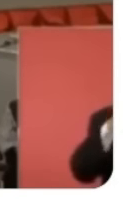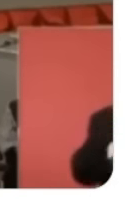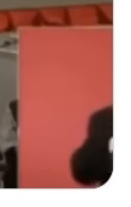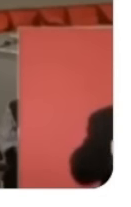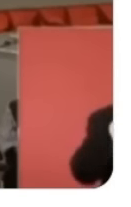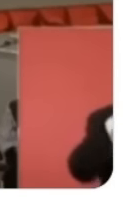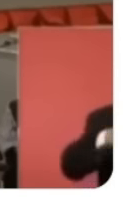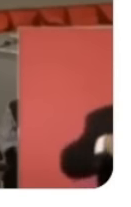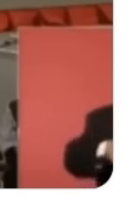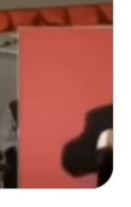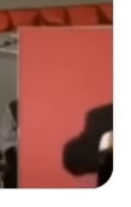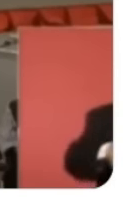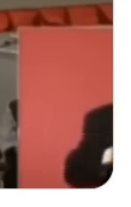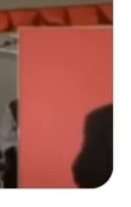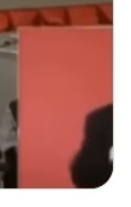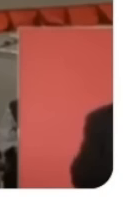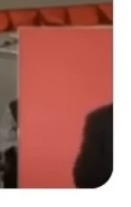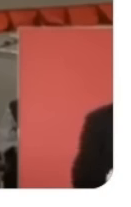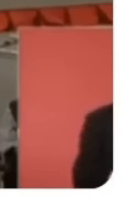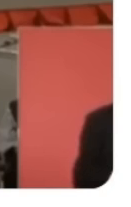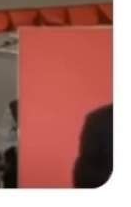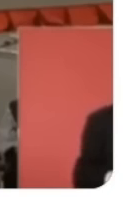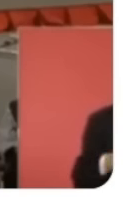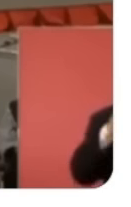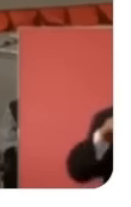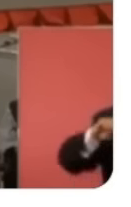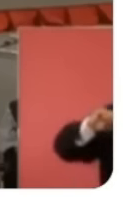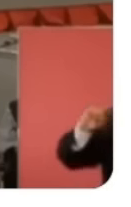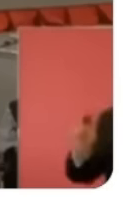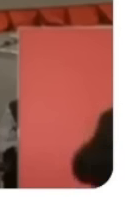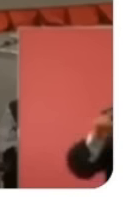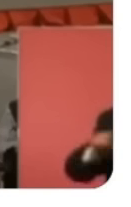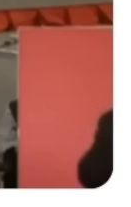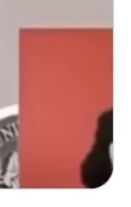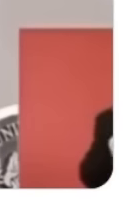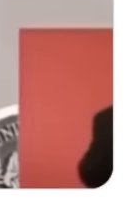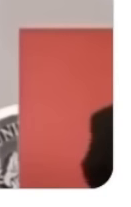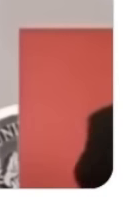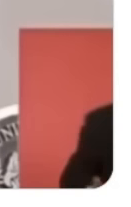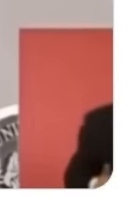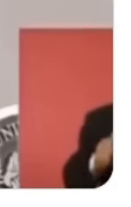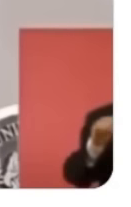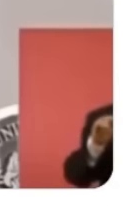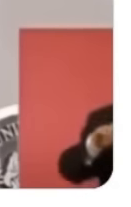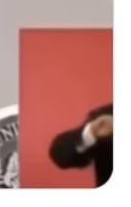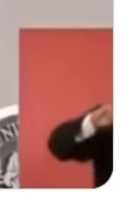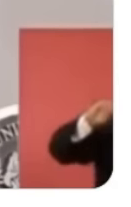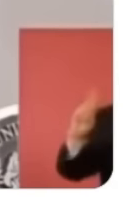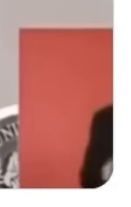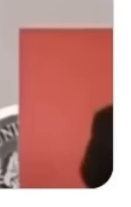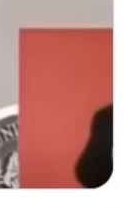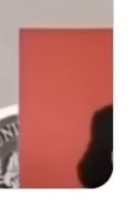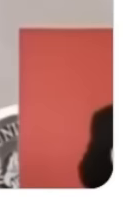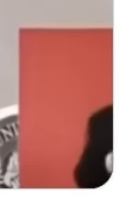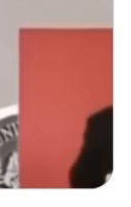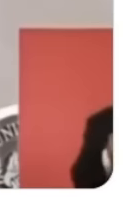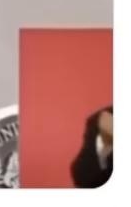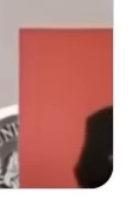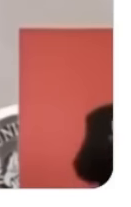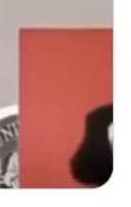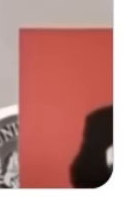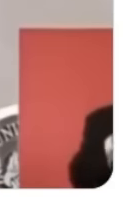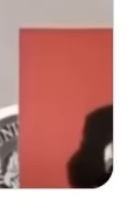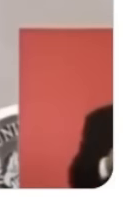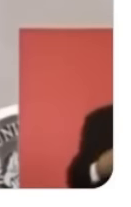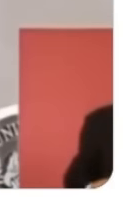unos instantes, de la firma del presidente Andrés Manuel López Obrador del decreto que